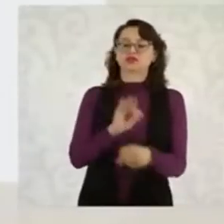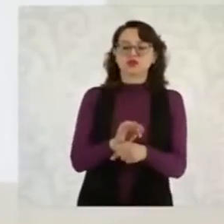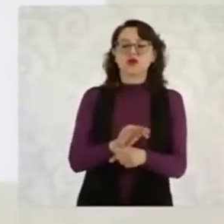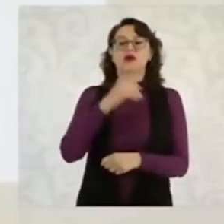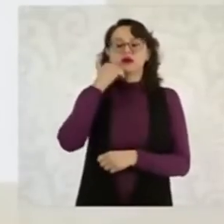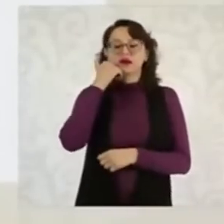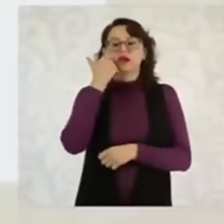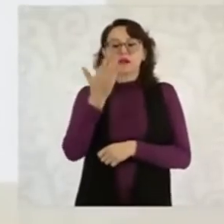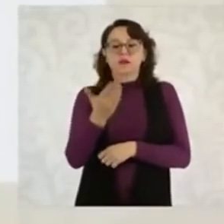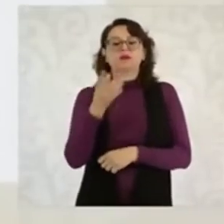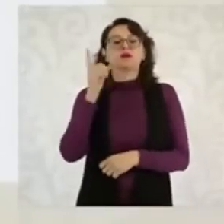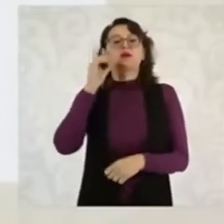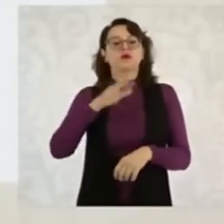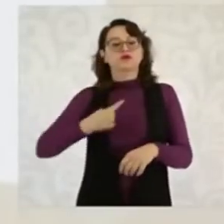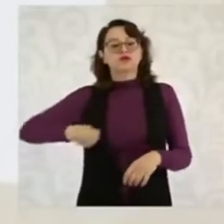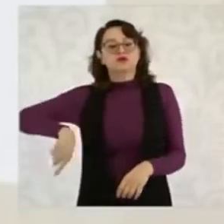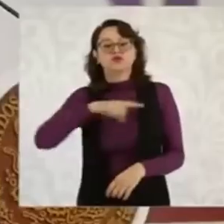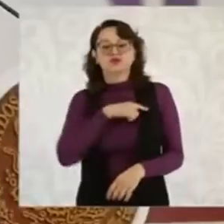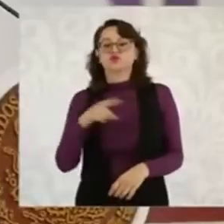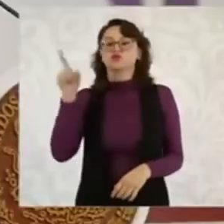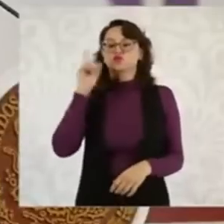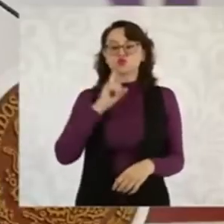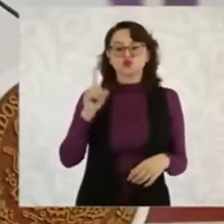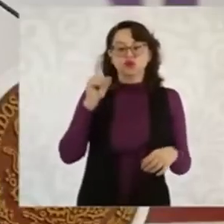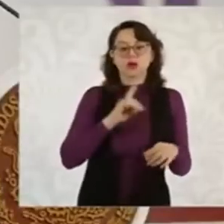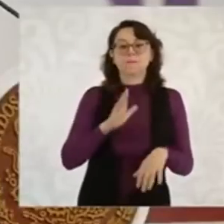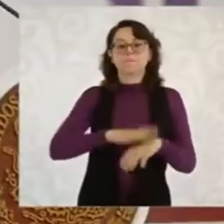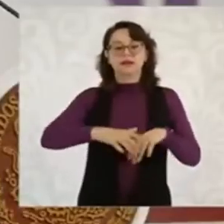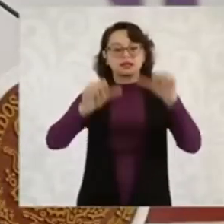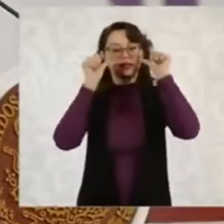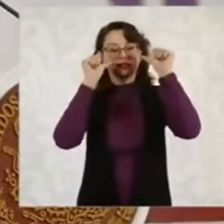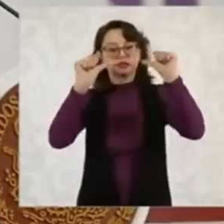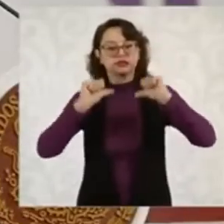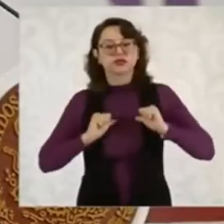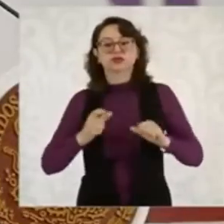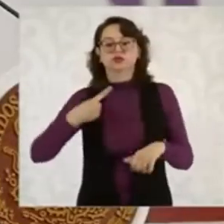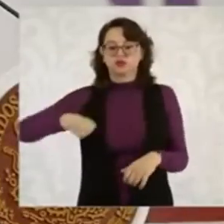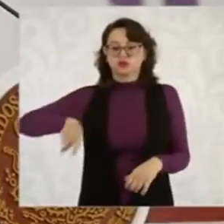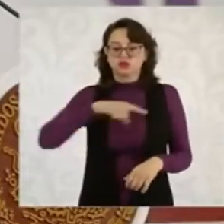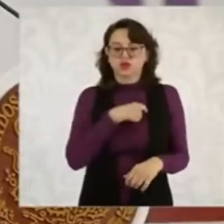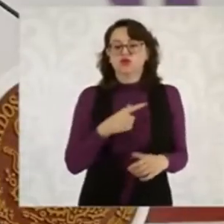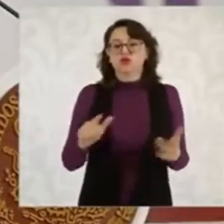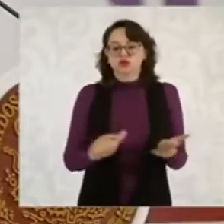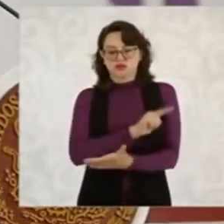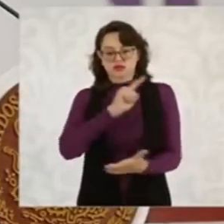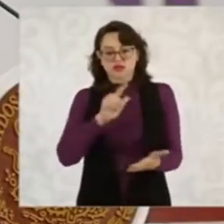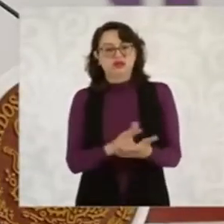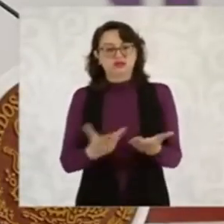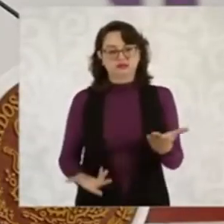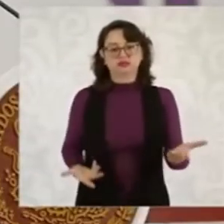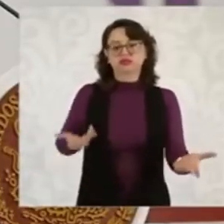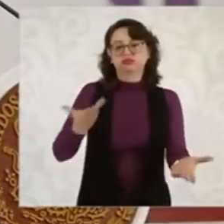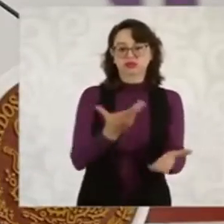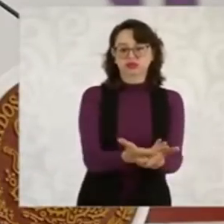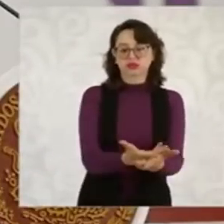las mujeres, hoy somos escuchadas y hoy pusimos nuestras manos en esta reforma.